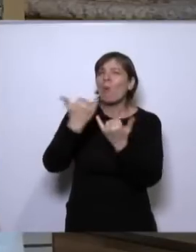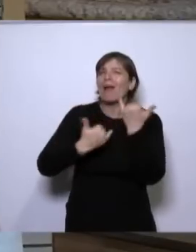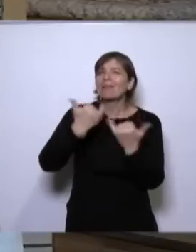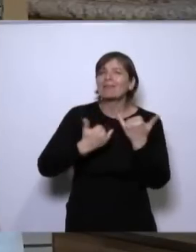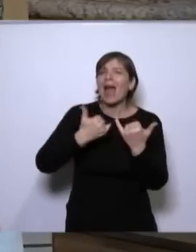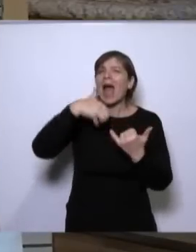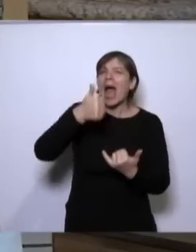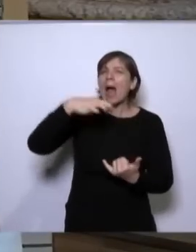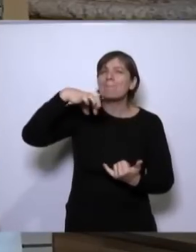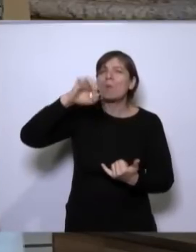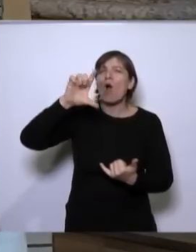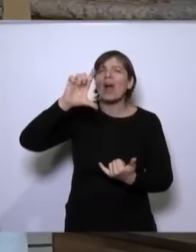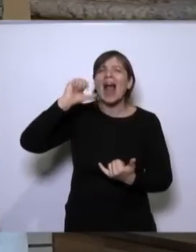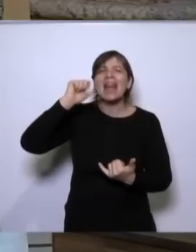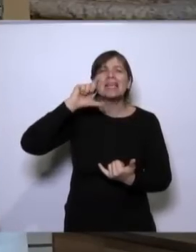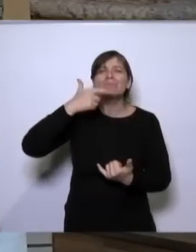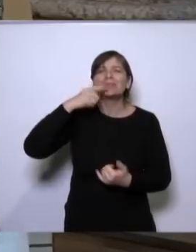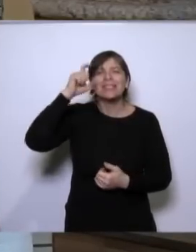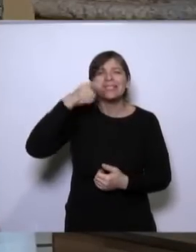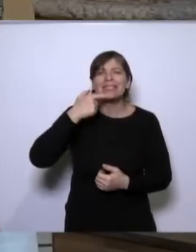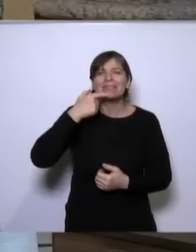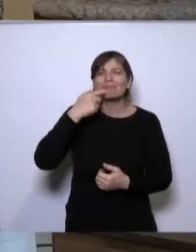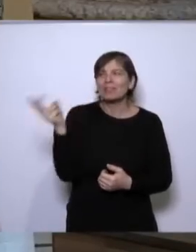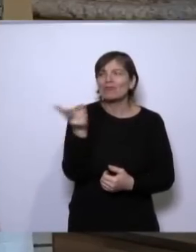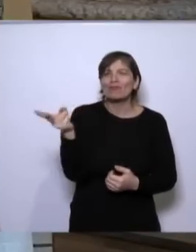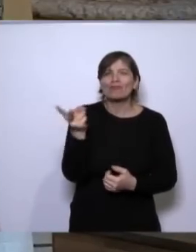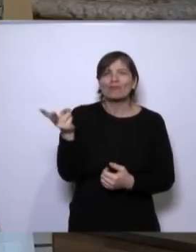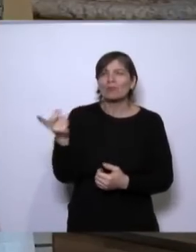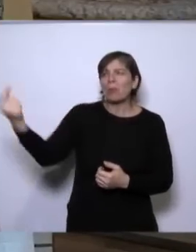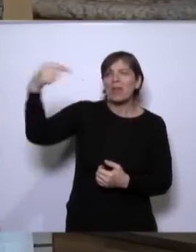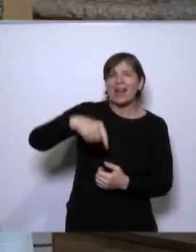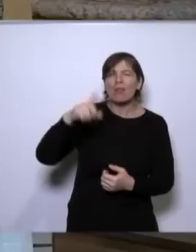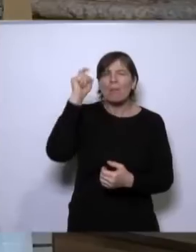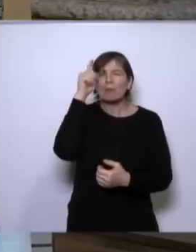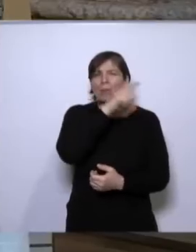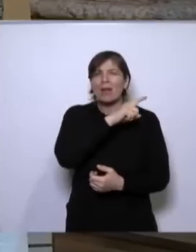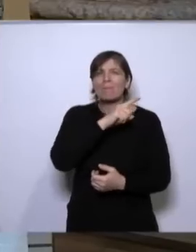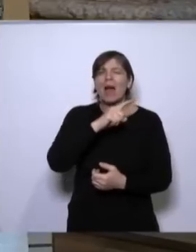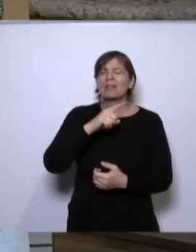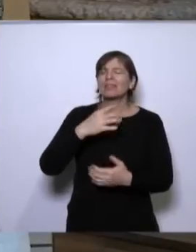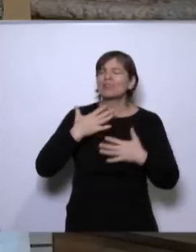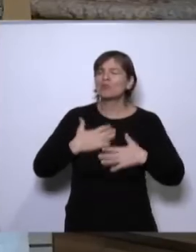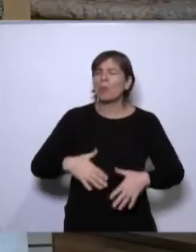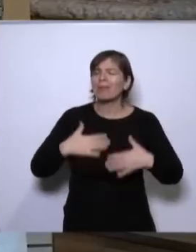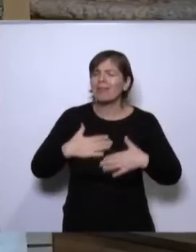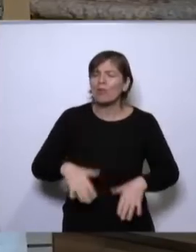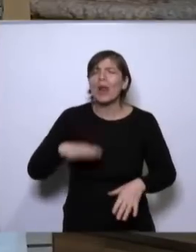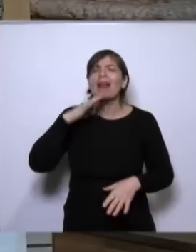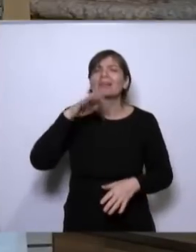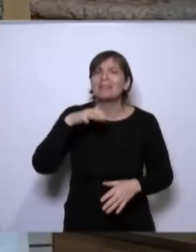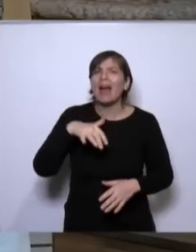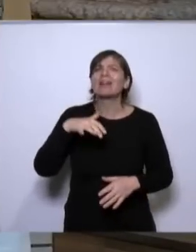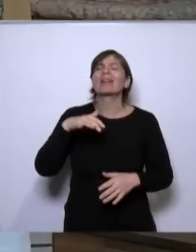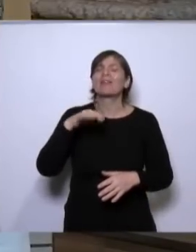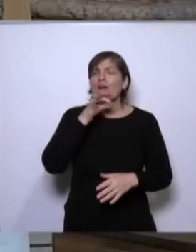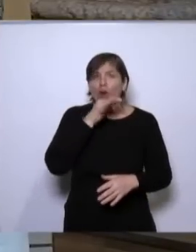Estos son los que vienen de la gran tribulación, que bañaron sus vestiduras en la sangre